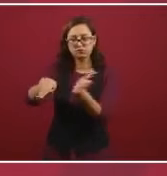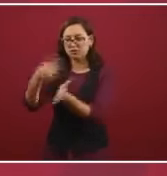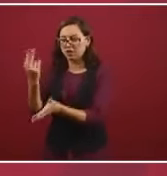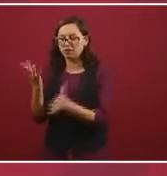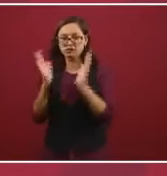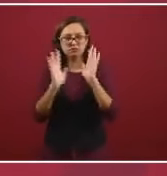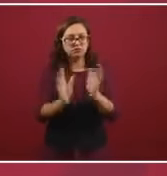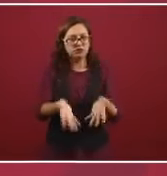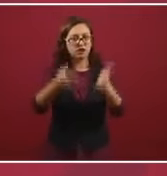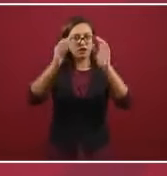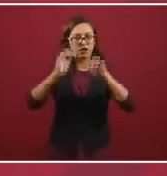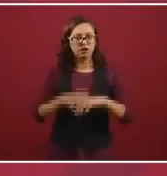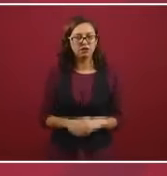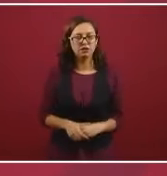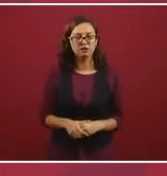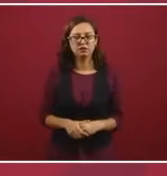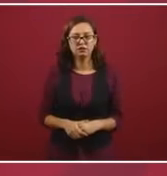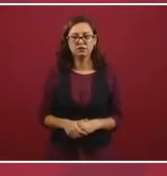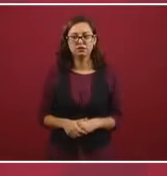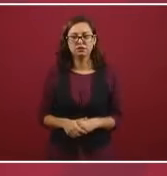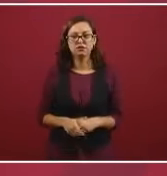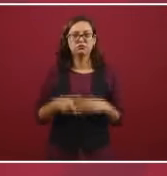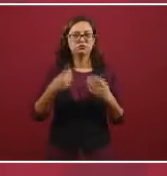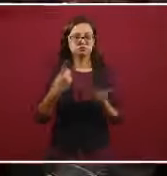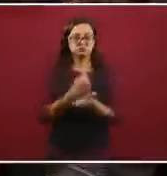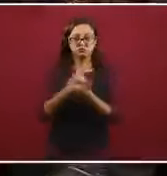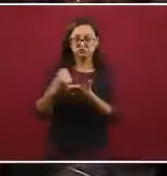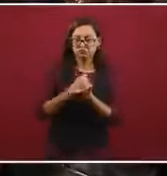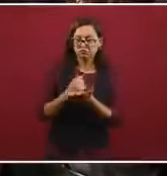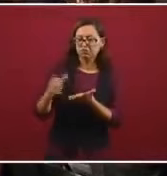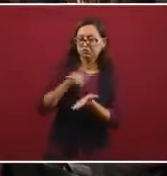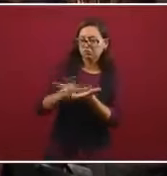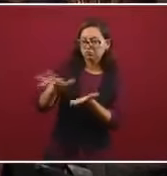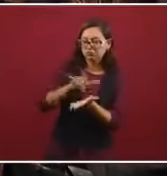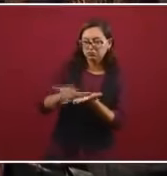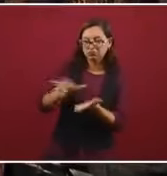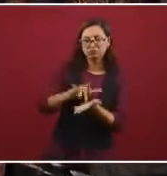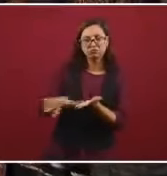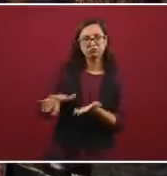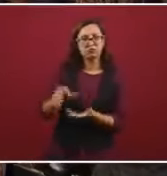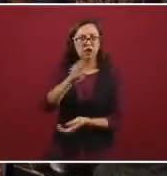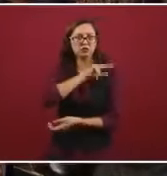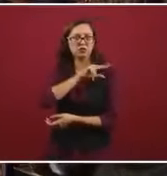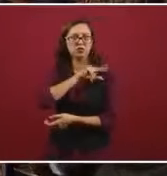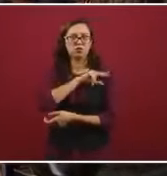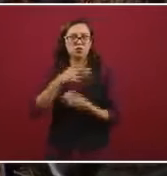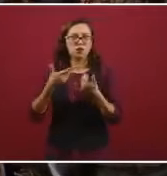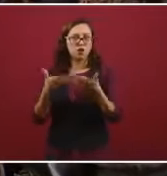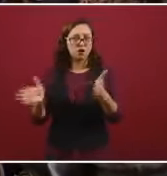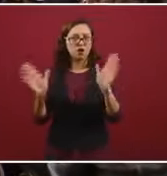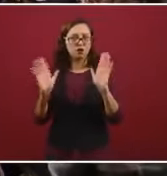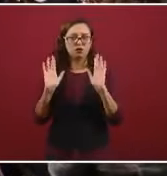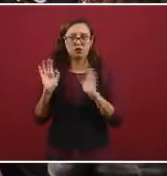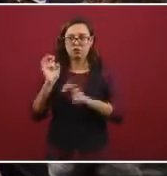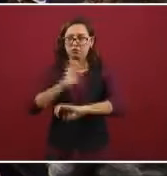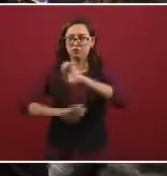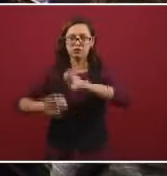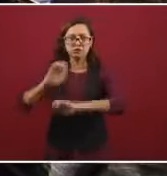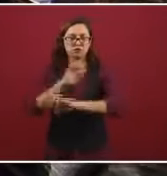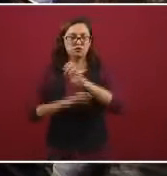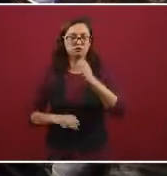proyectos, son financiamientos a proyectos de inversión que no son del gobierno, son de empresas.